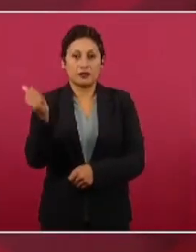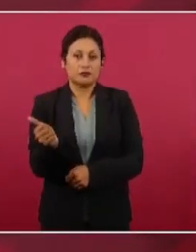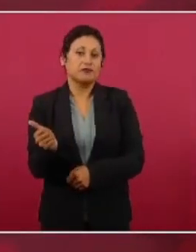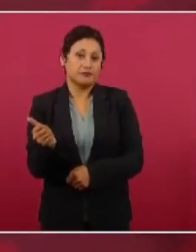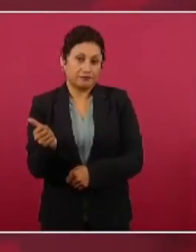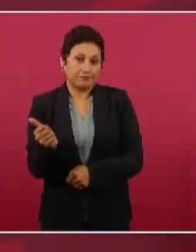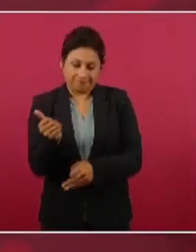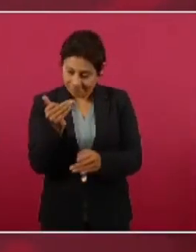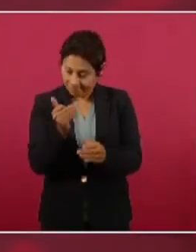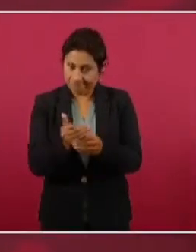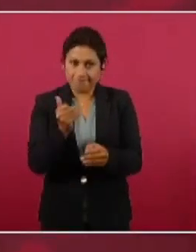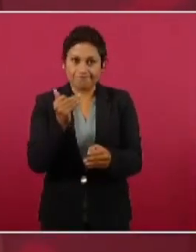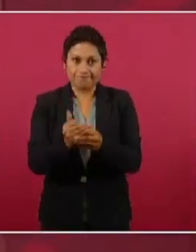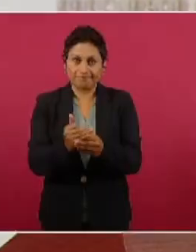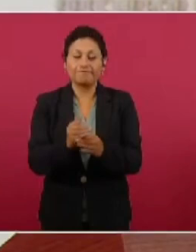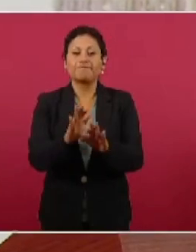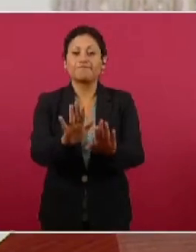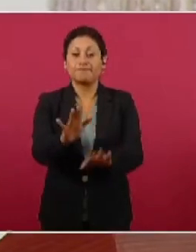Y ahora, ahí voy.